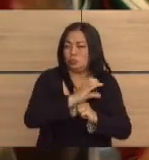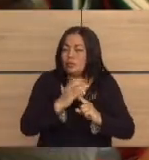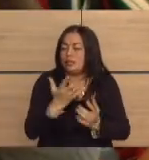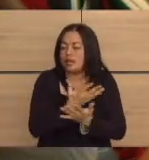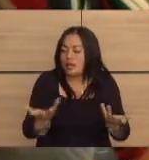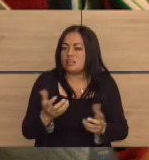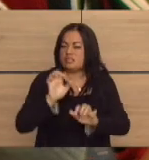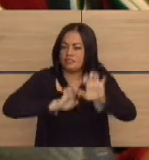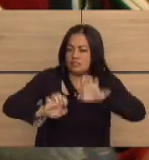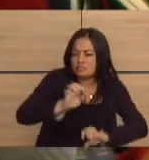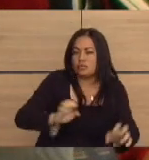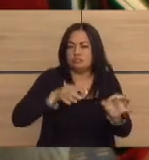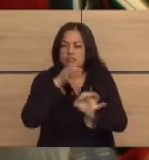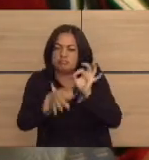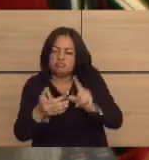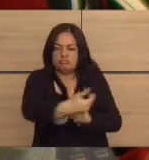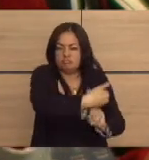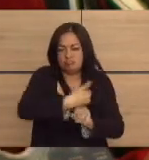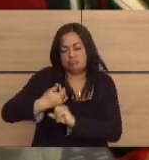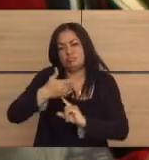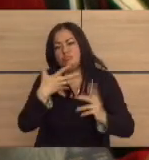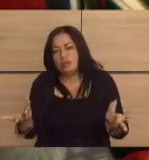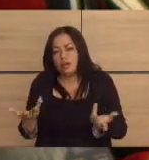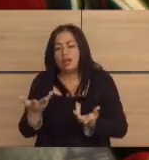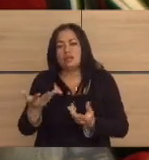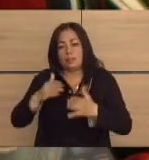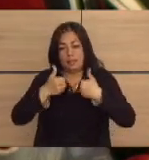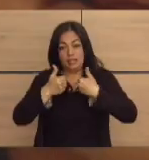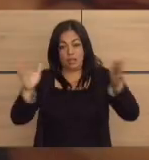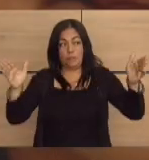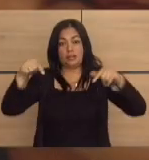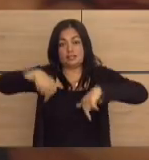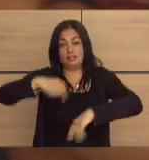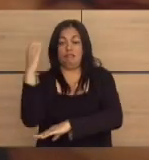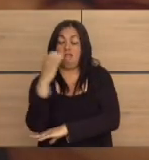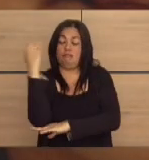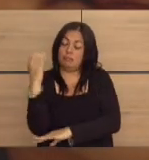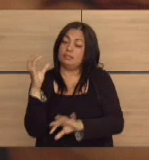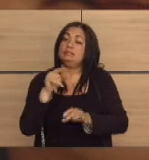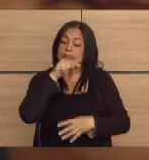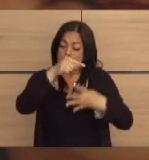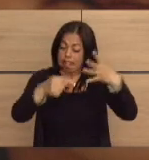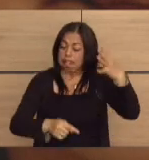defensores, protectores de las convicciones del ordenamiento democrático de nuestro país, con